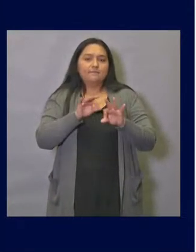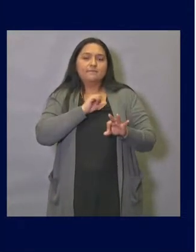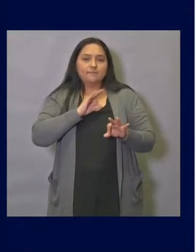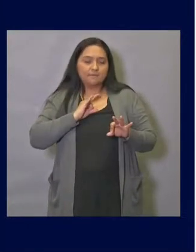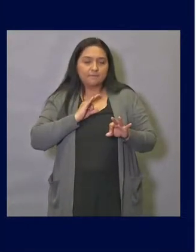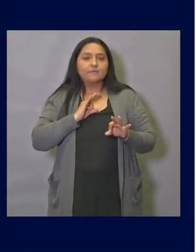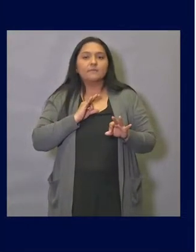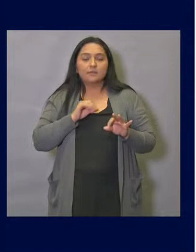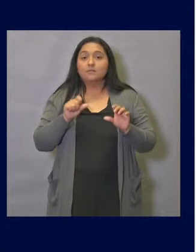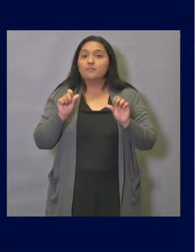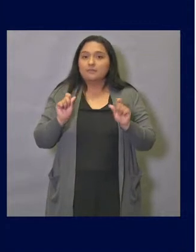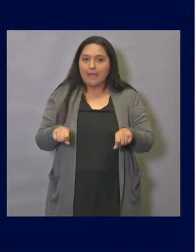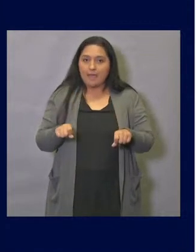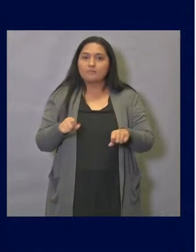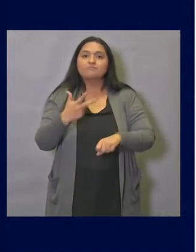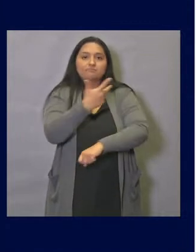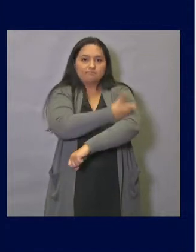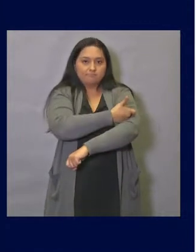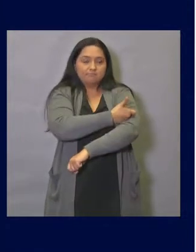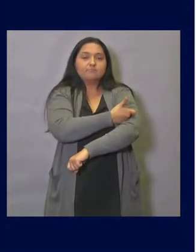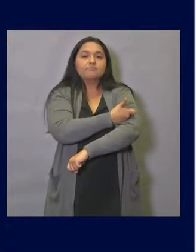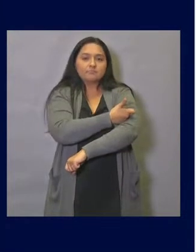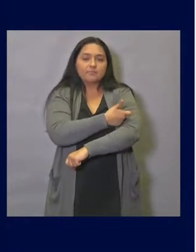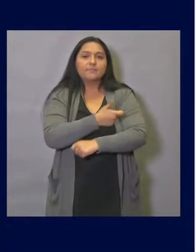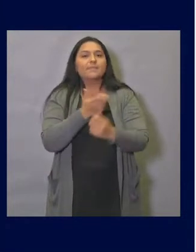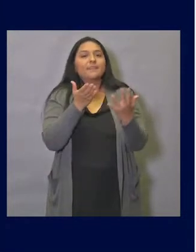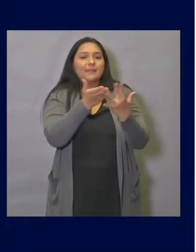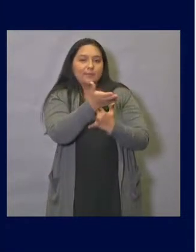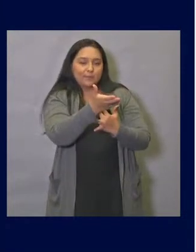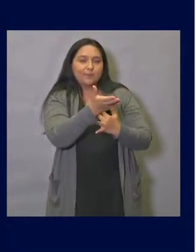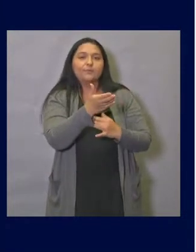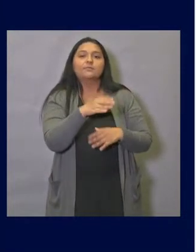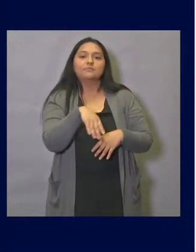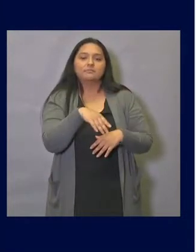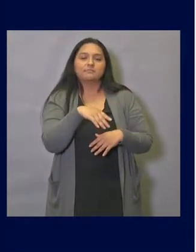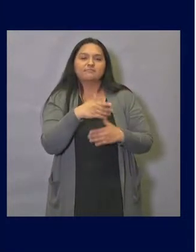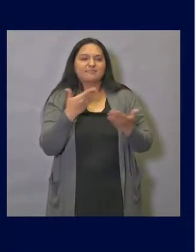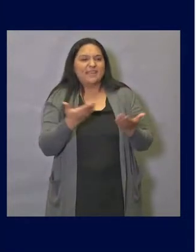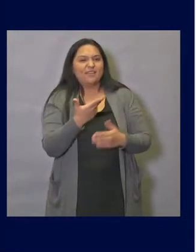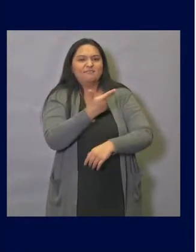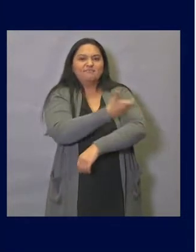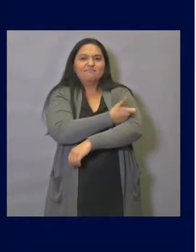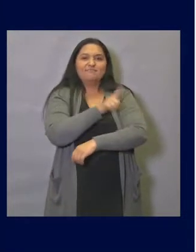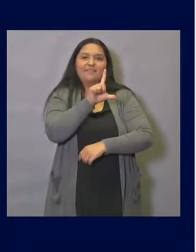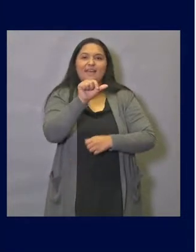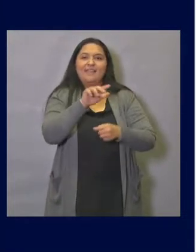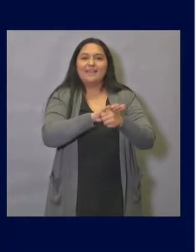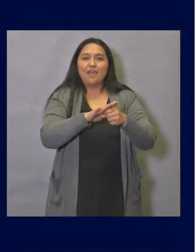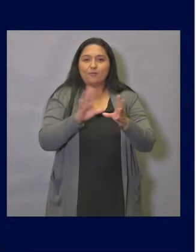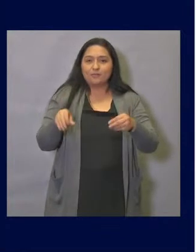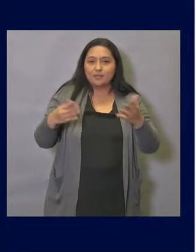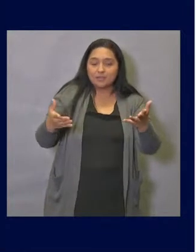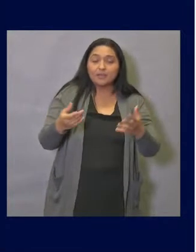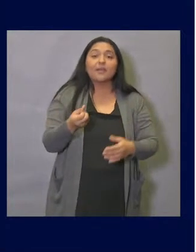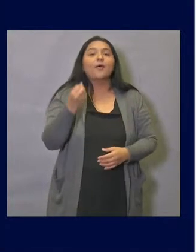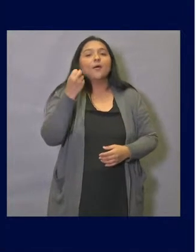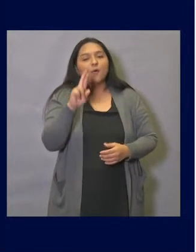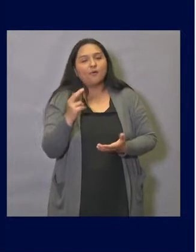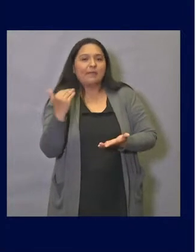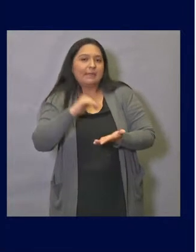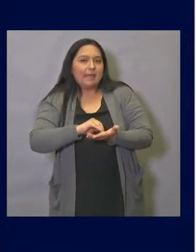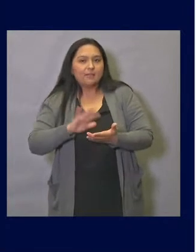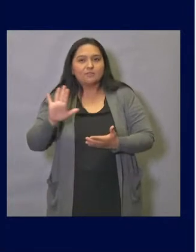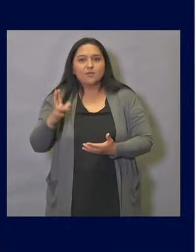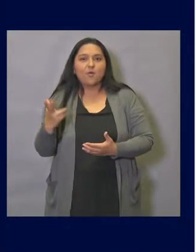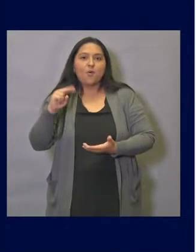pueden recibir las vacunas a través de los centros de vacunación administrados por el condado o sus proveedores de atención